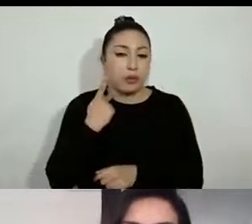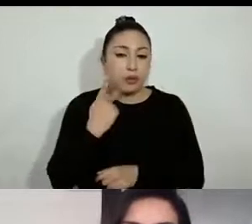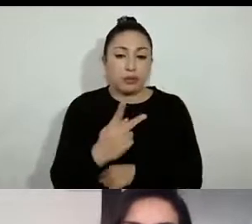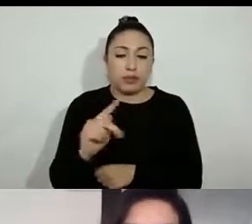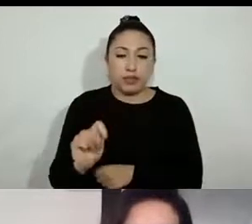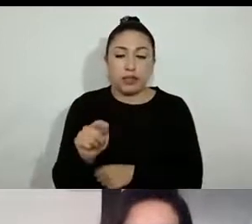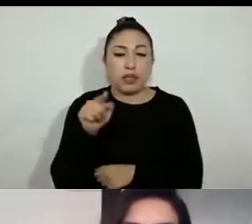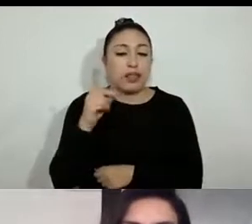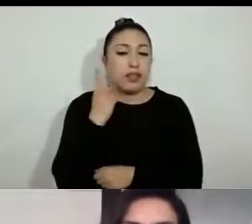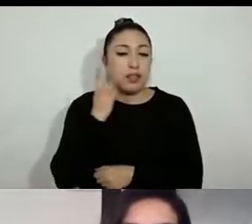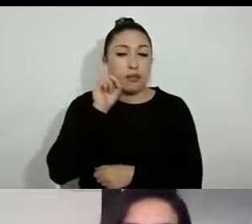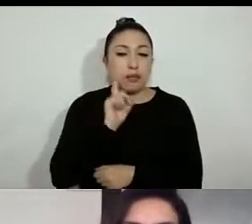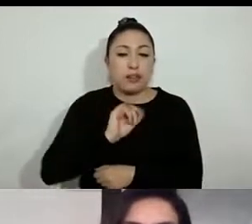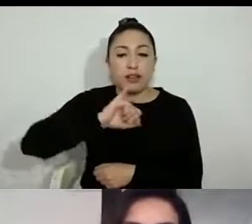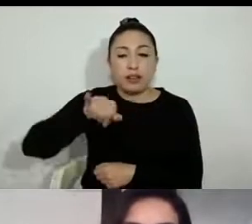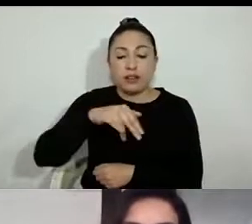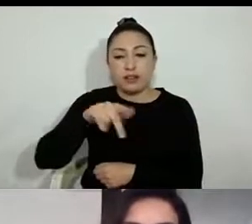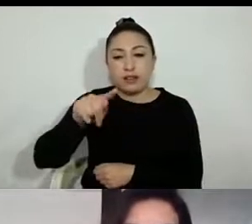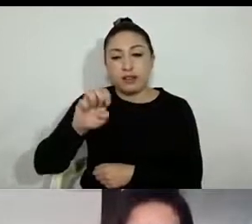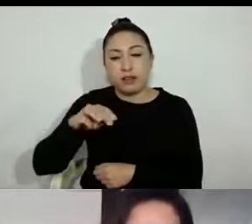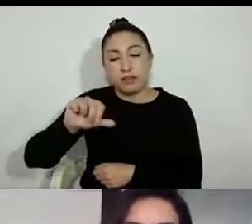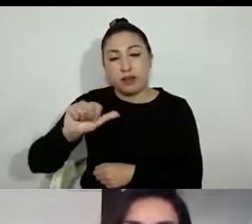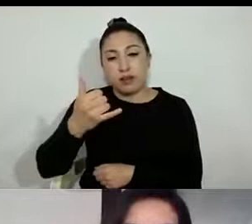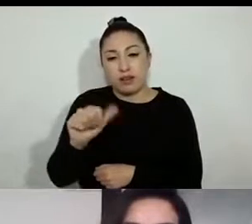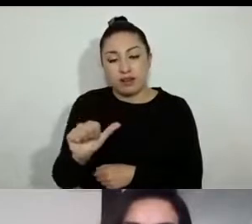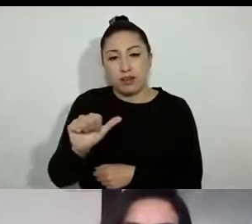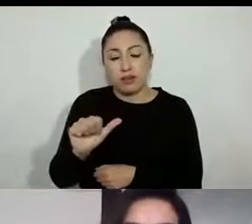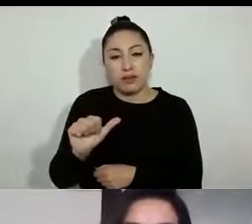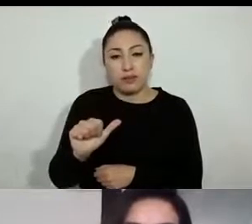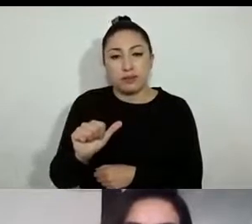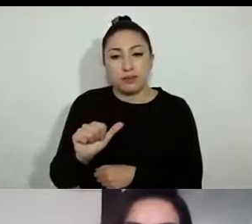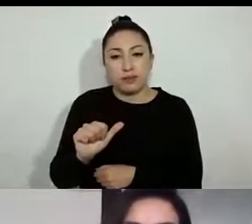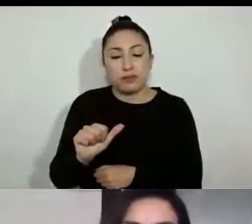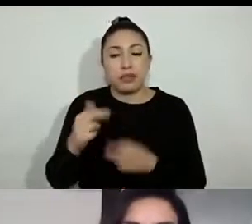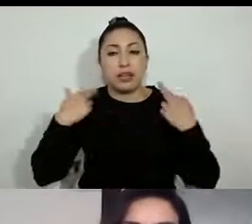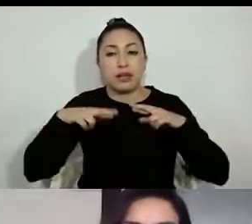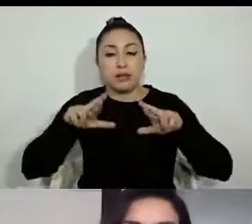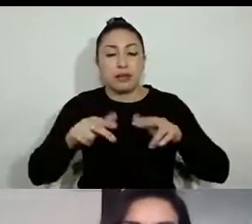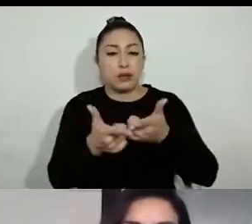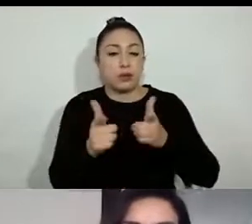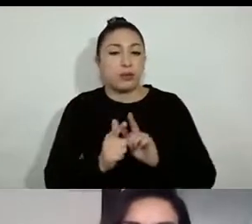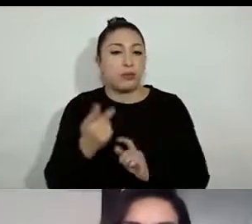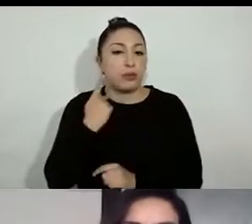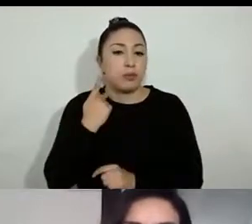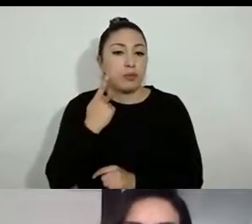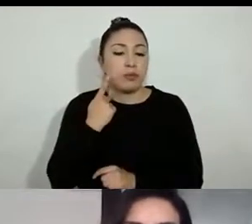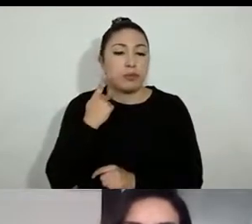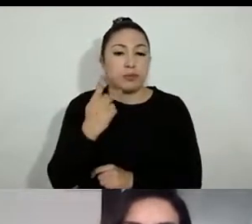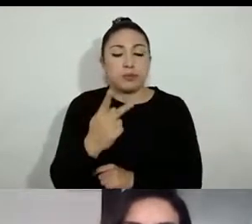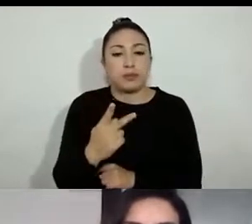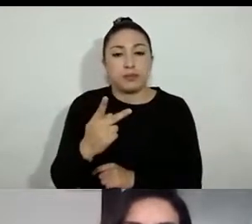Trabajo, la diputada Janet Elizabeth Guerrero Maya. Por el grupo parlamentario del Partido de la